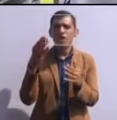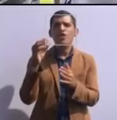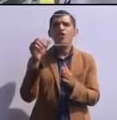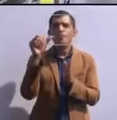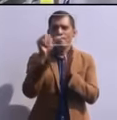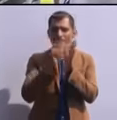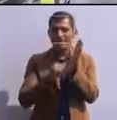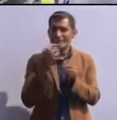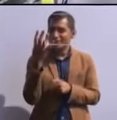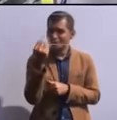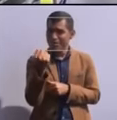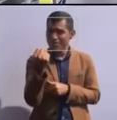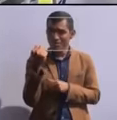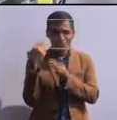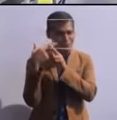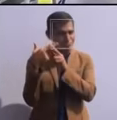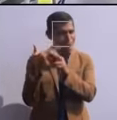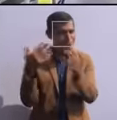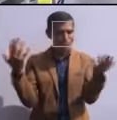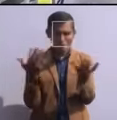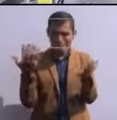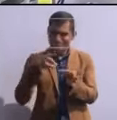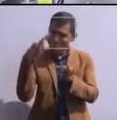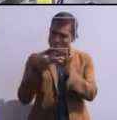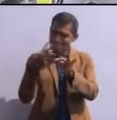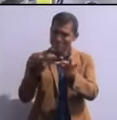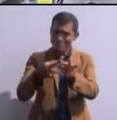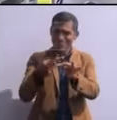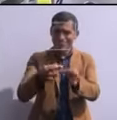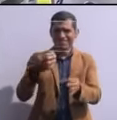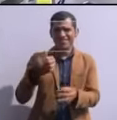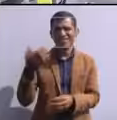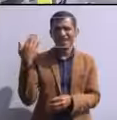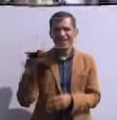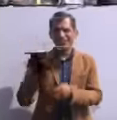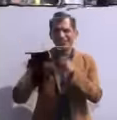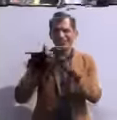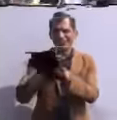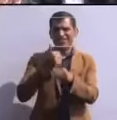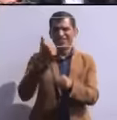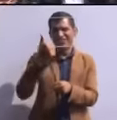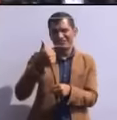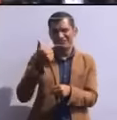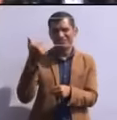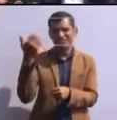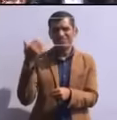ha hecho más que en los últimos 6 años. Así que, Alfredo,